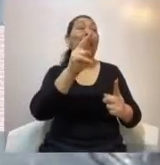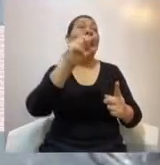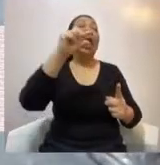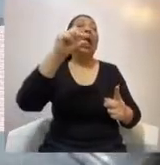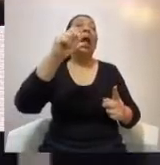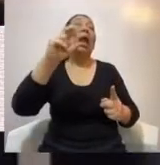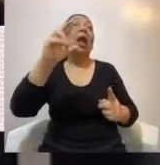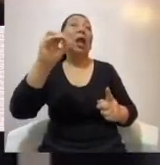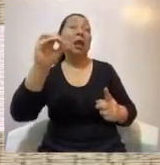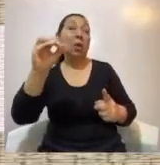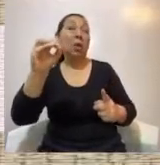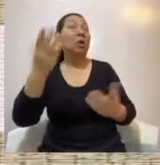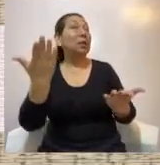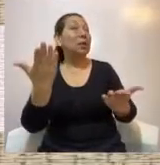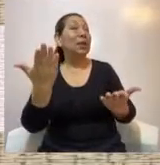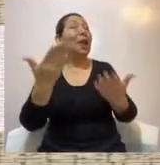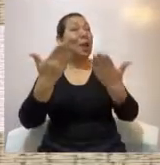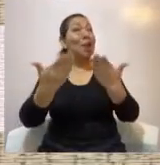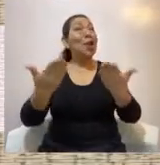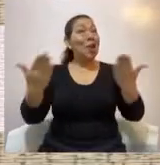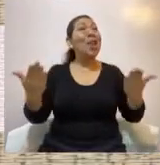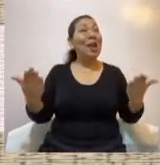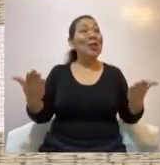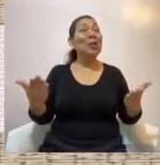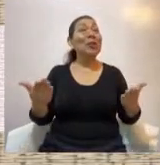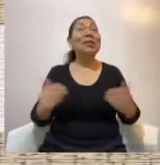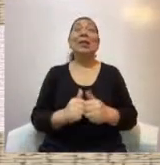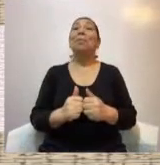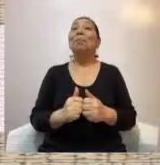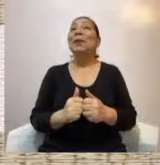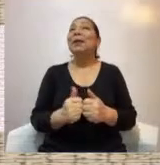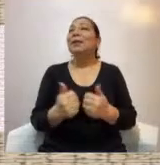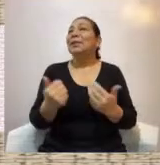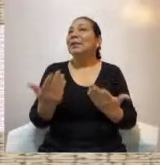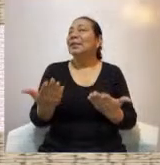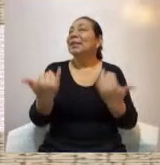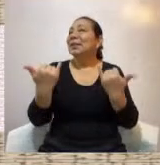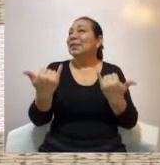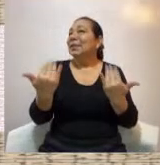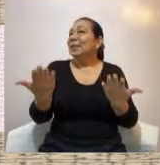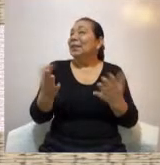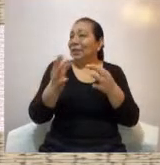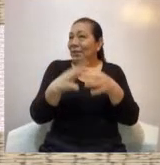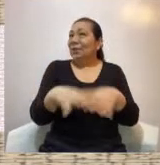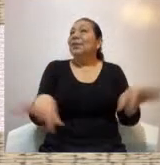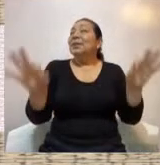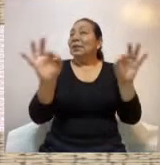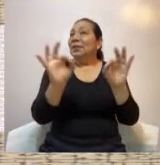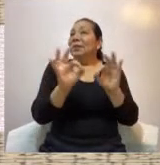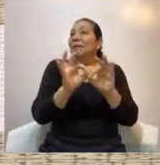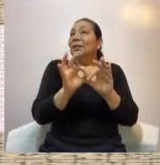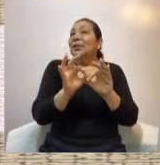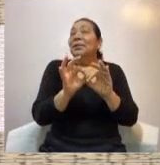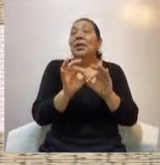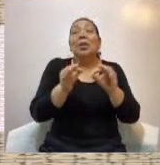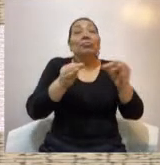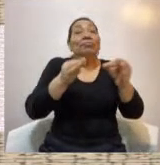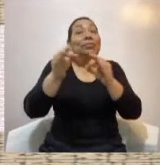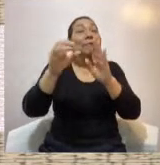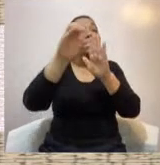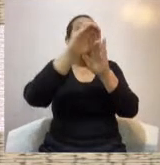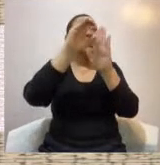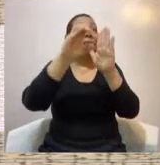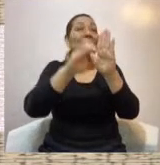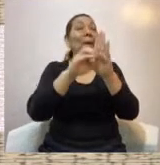es evidenciar la realidad, ¿no? Y esto es muy importante porque la